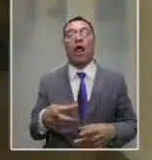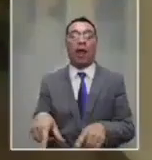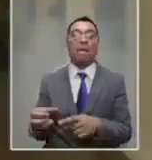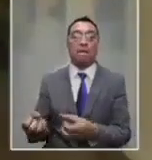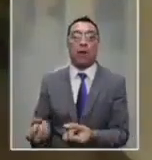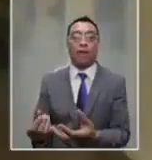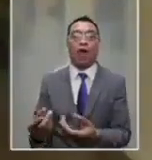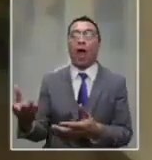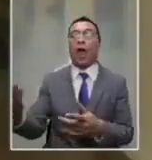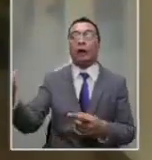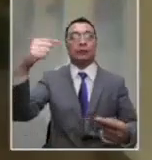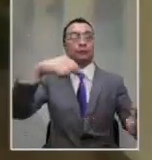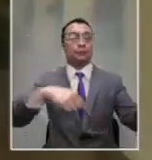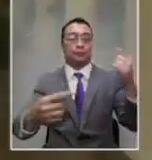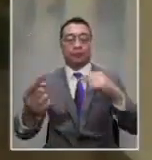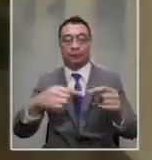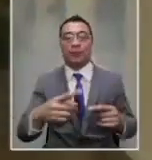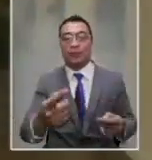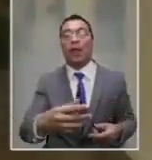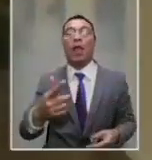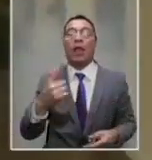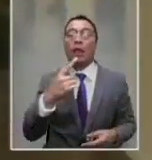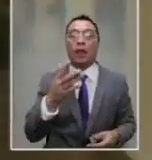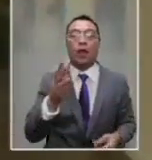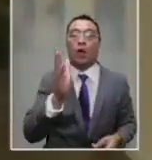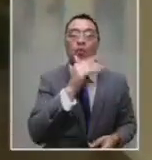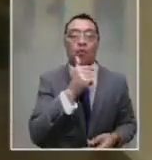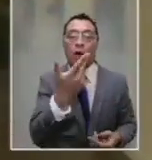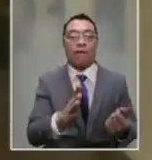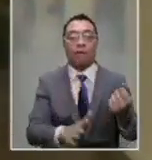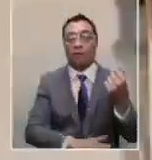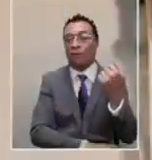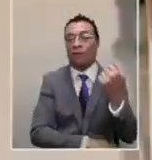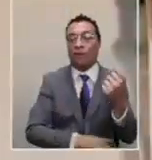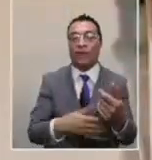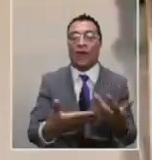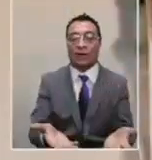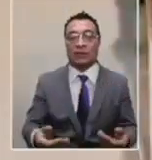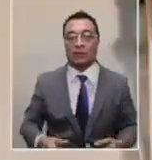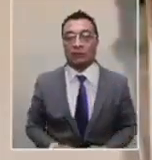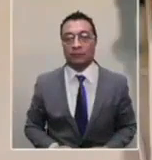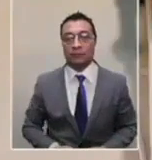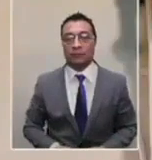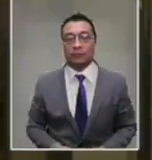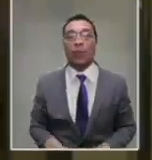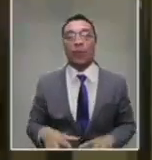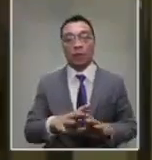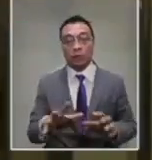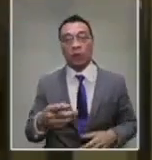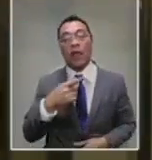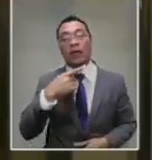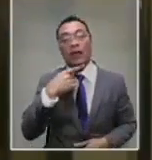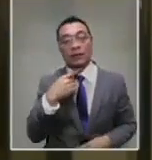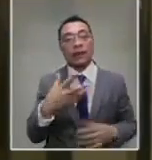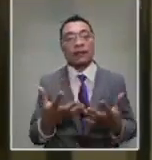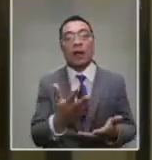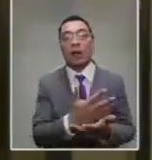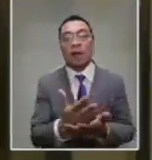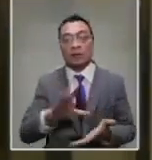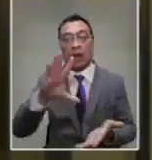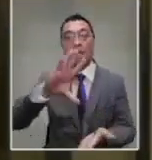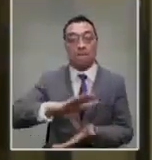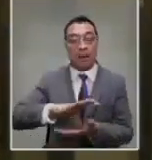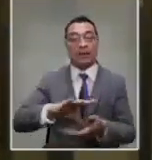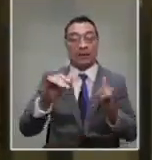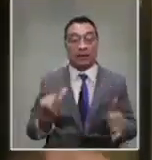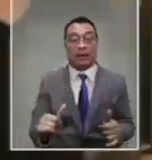Que genera la migración en la sociedad, que carecen de, digamos, fundamento empírico en los datos. Muy interesante todo lo que está ocurriendo en nuestro